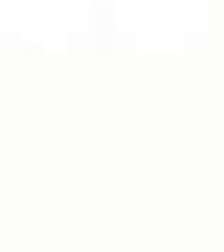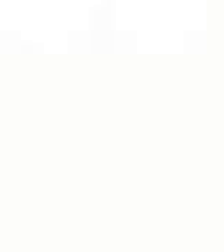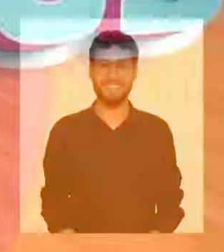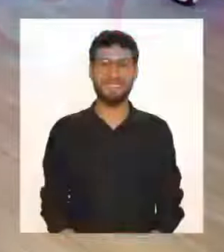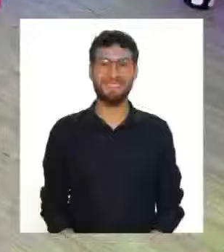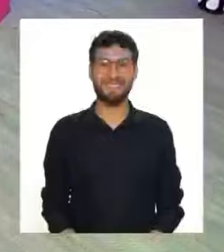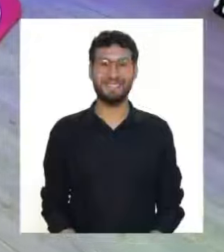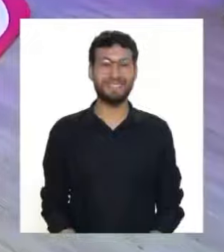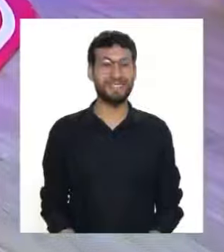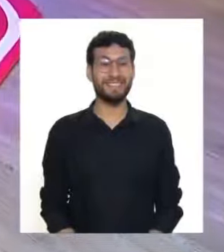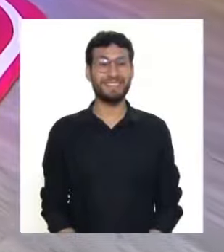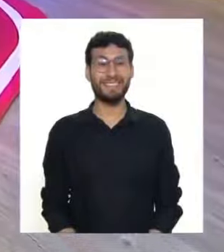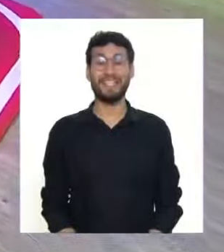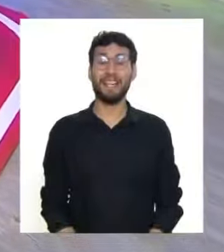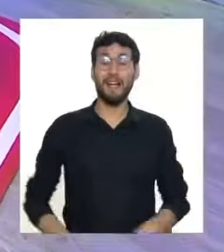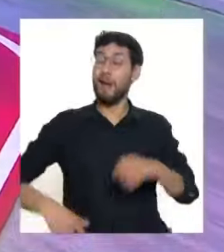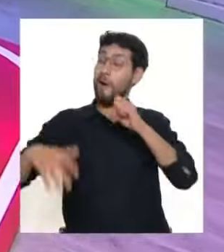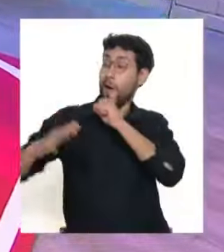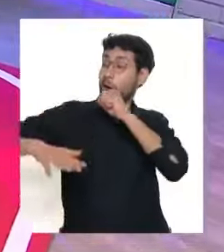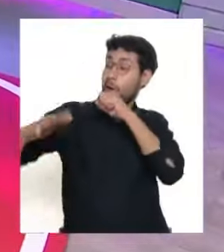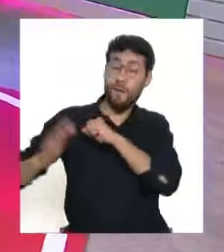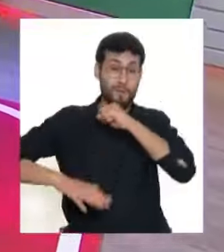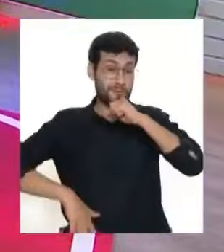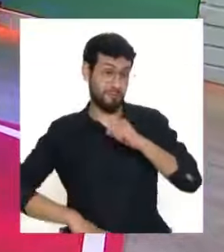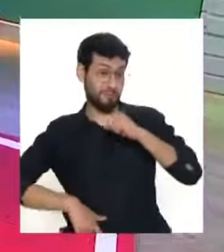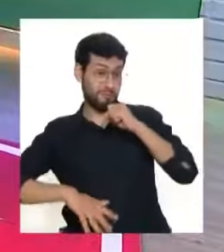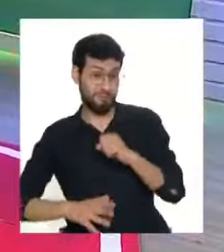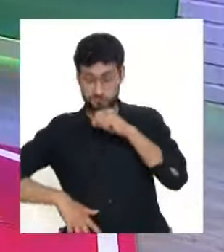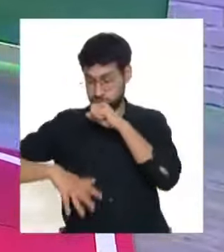gran amor. ¡Cariño!